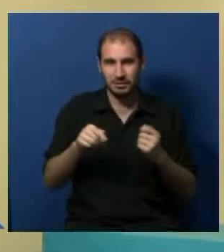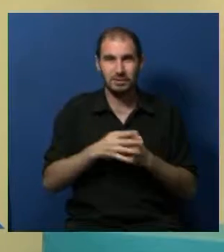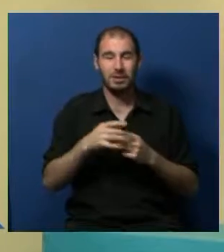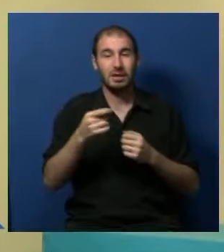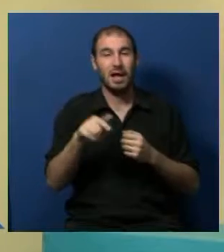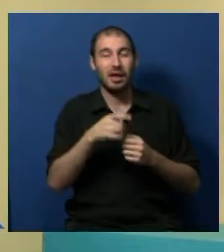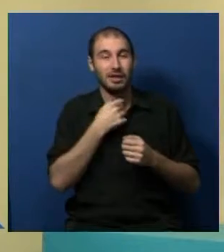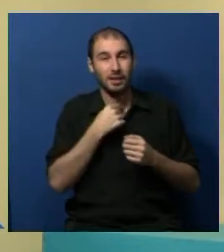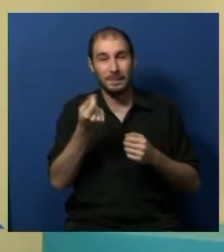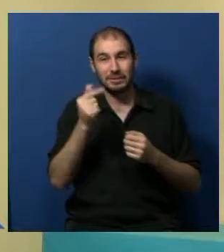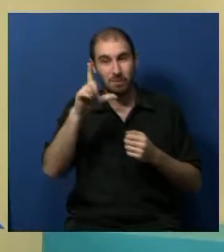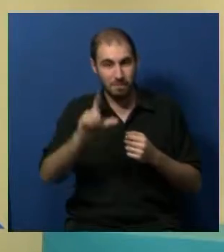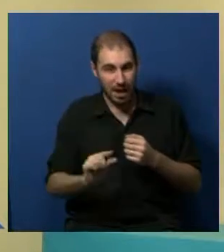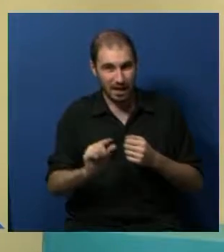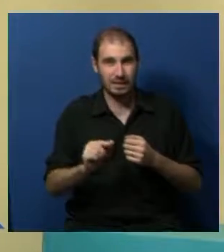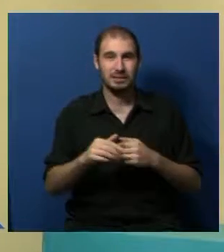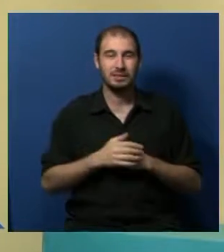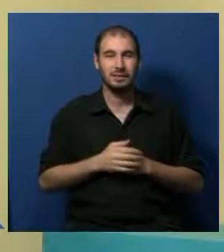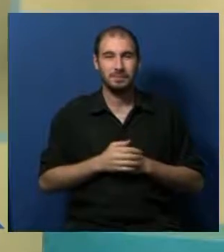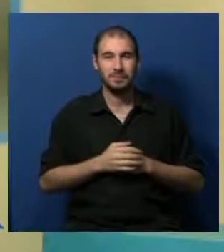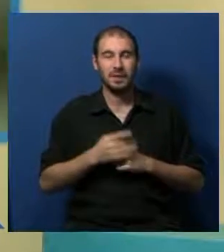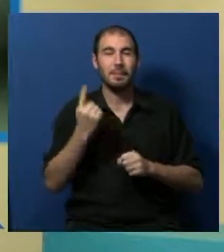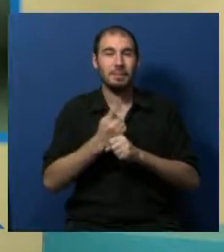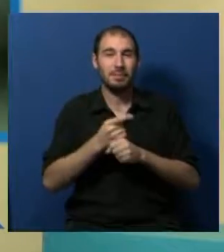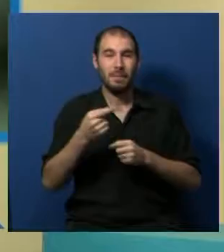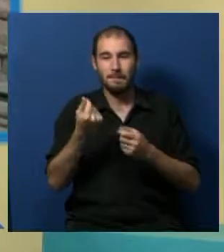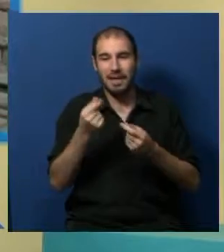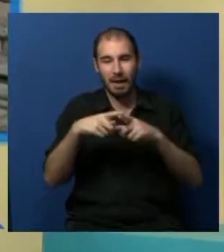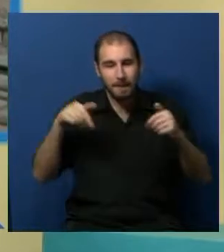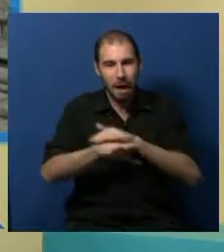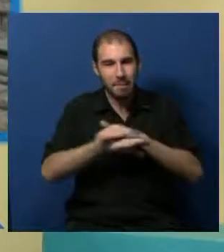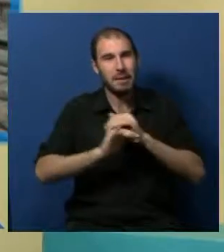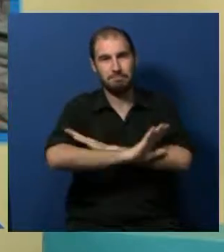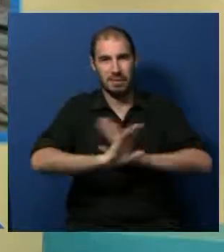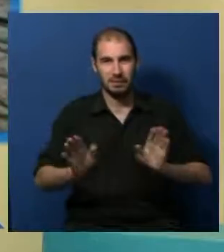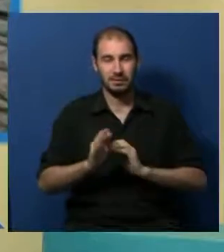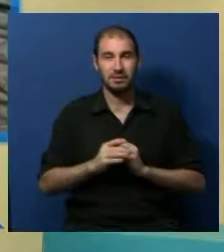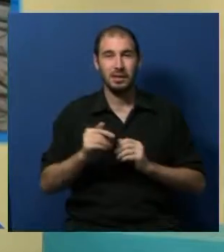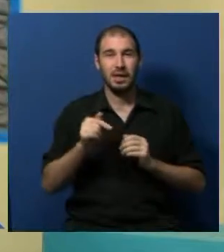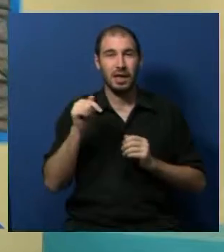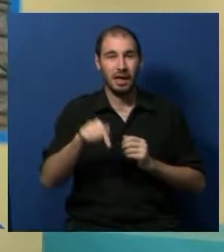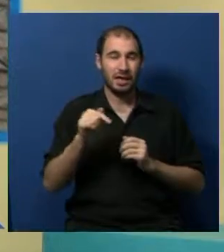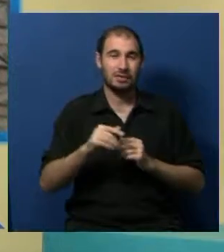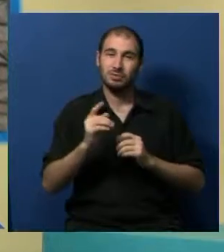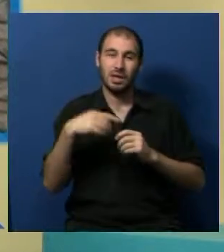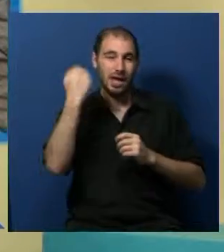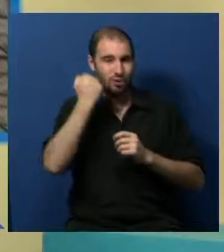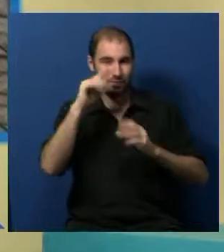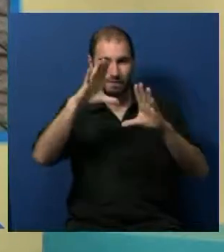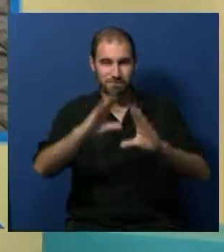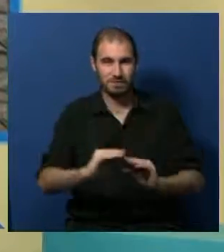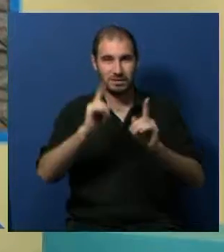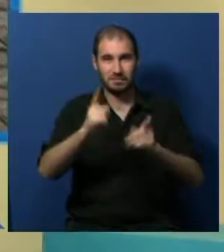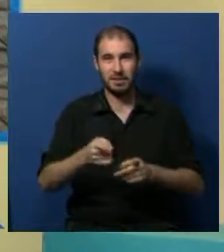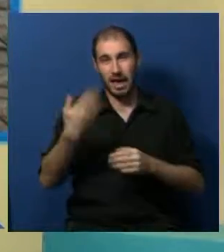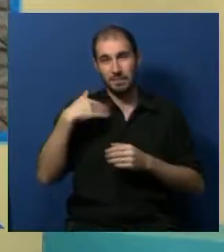yo quiero combatir la inflación, lo que tengo que dejar es dejar de emitir inmediatamente. Y esto enfría en gran medida de la economía, que es lo que ha